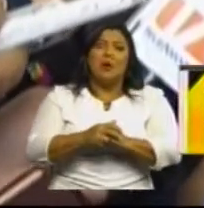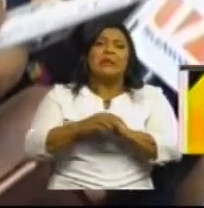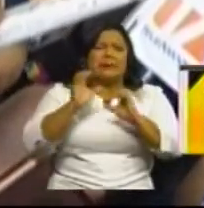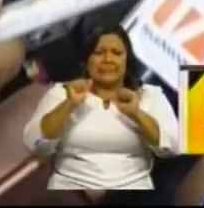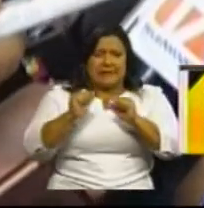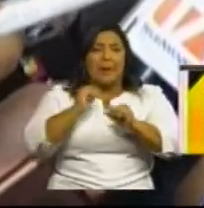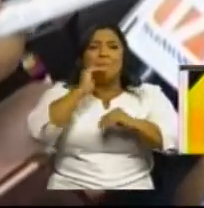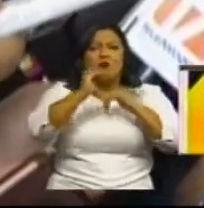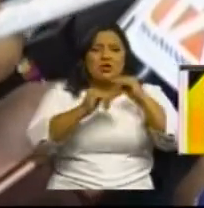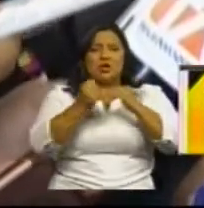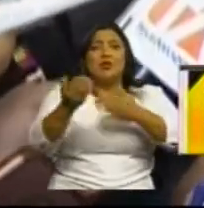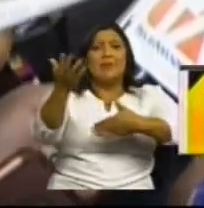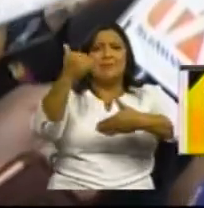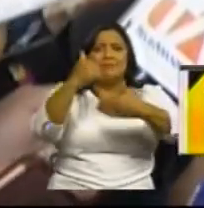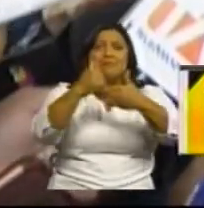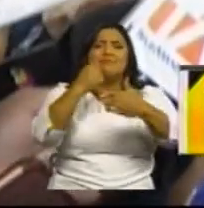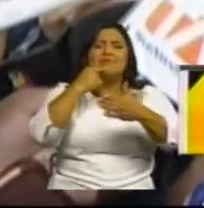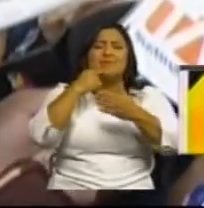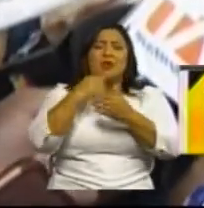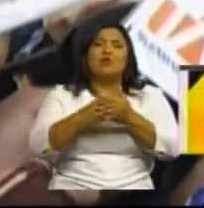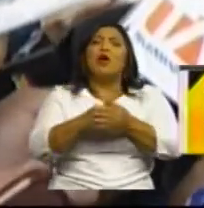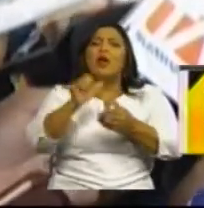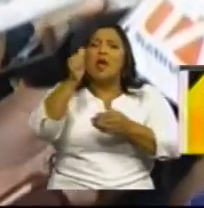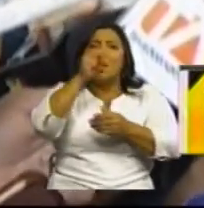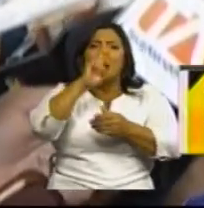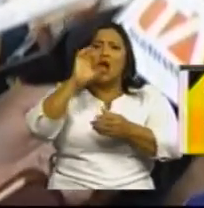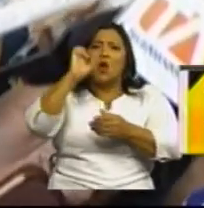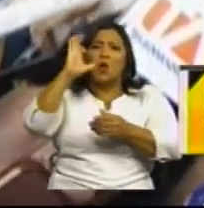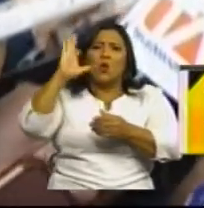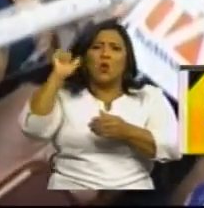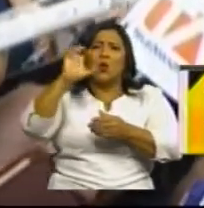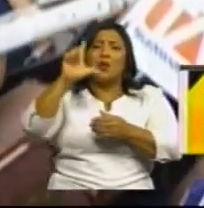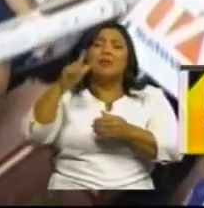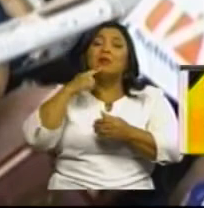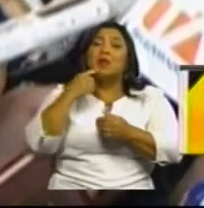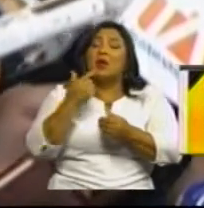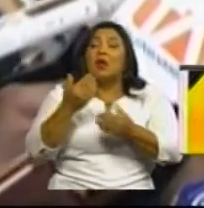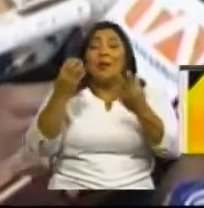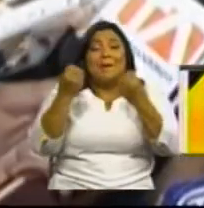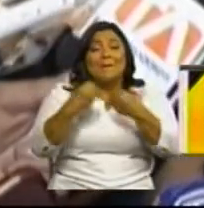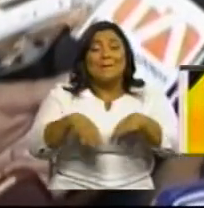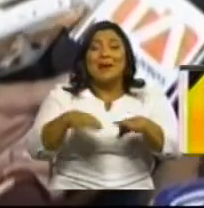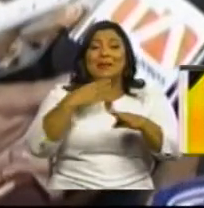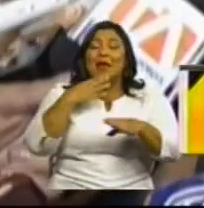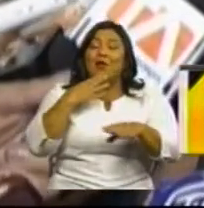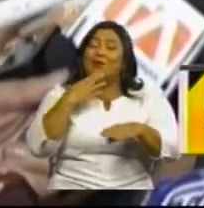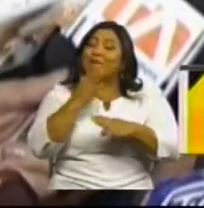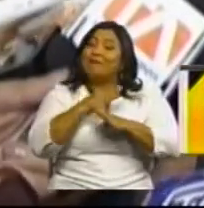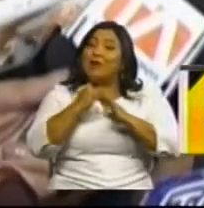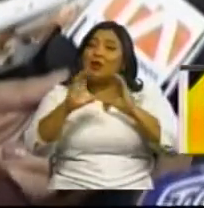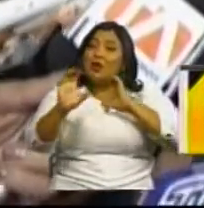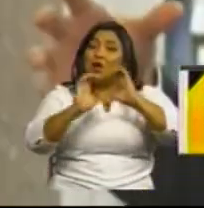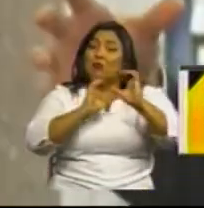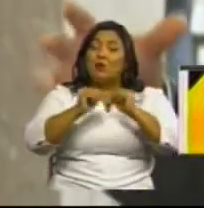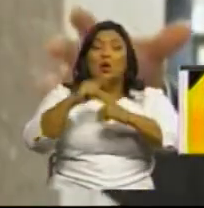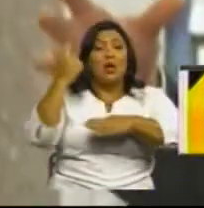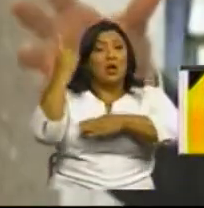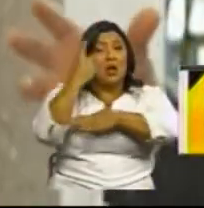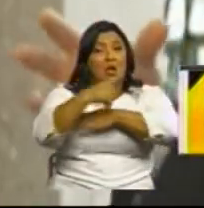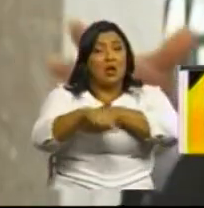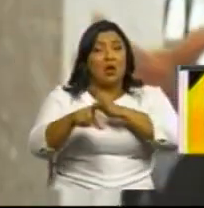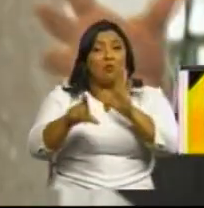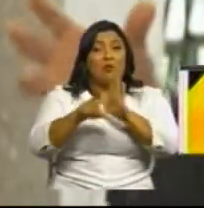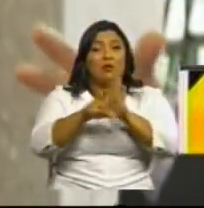en Arcotel que han beneficiado o han perjudicado a ciertos medios de comunicación, obviamente tienen que ser sancionados a través de la ley. David